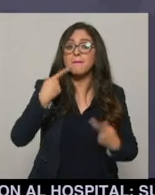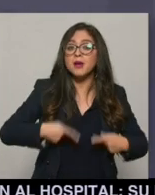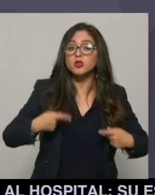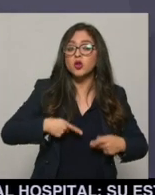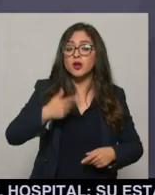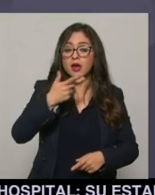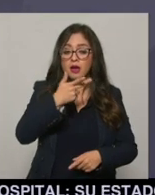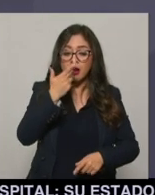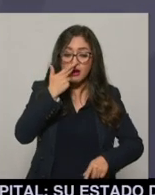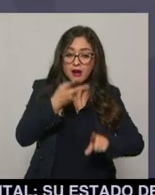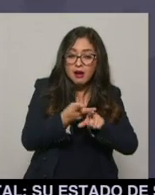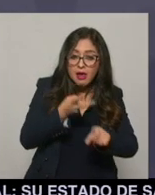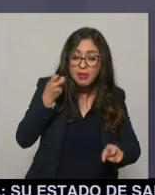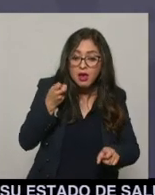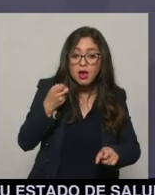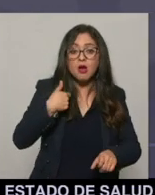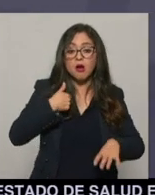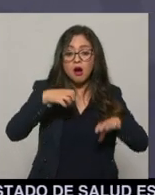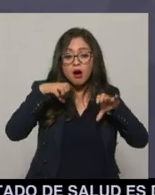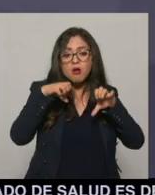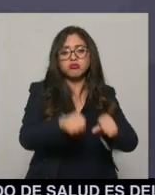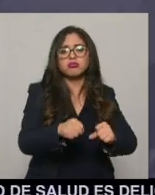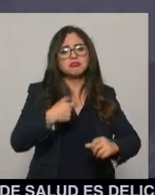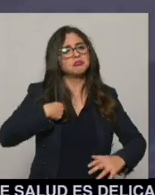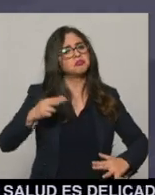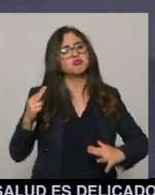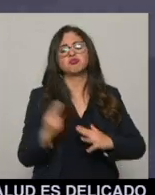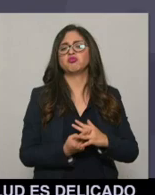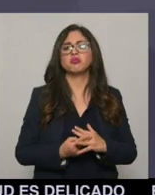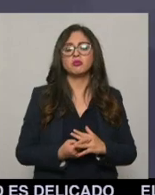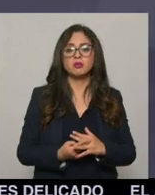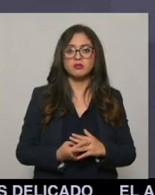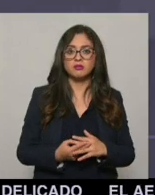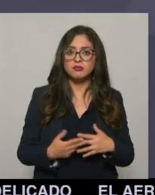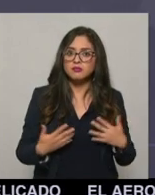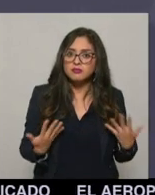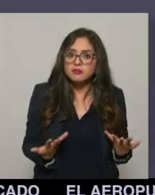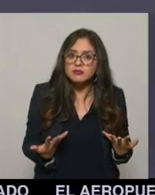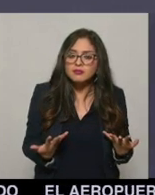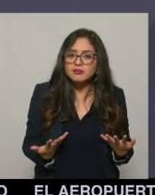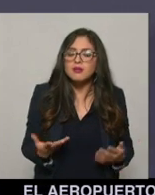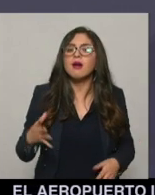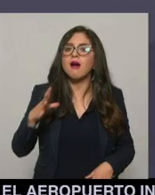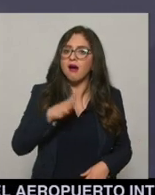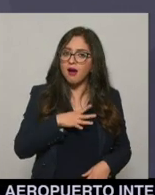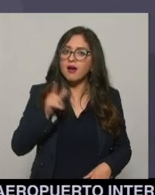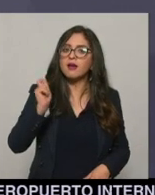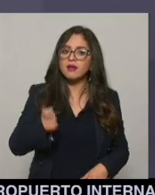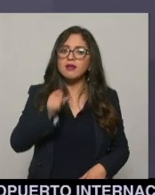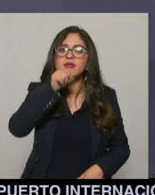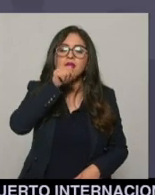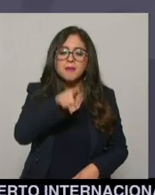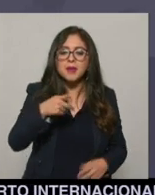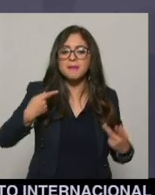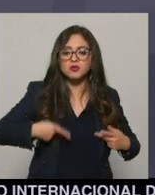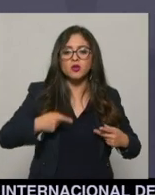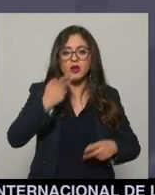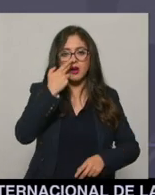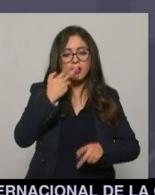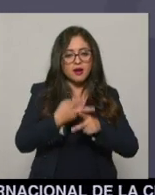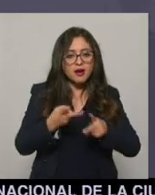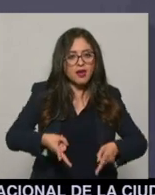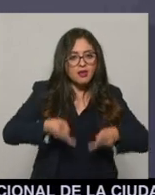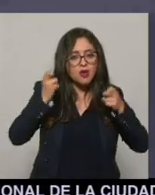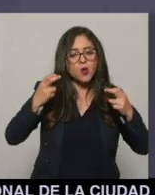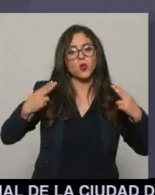los cachamos, los linchamos. De tal manera que también hay ratas uniformadas. Pues muchísimas